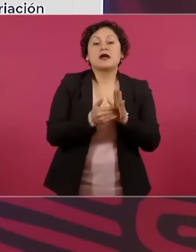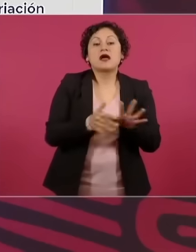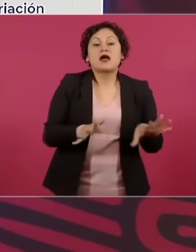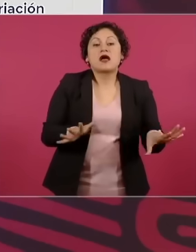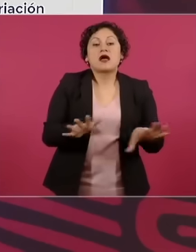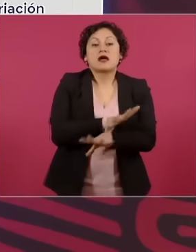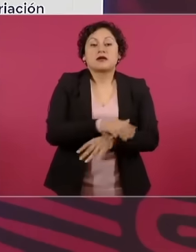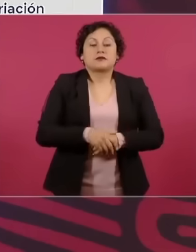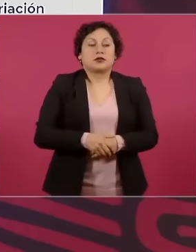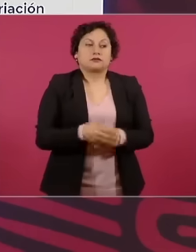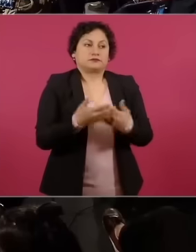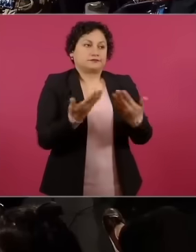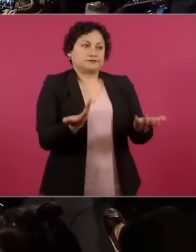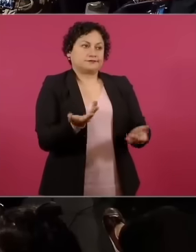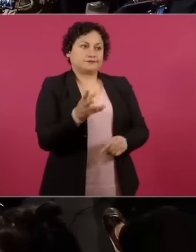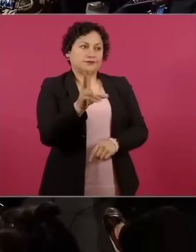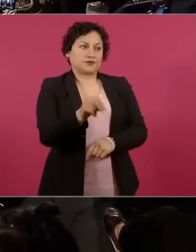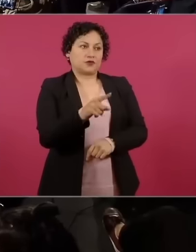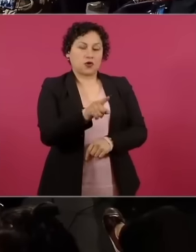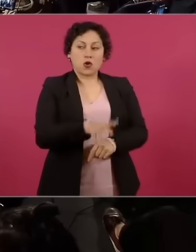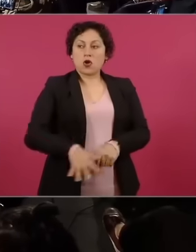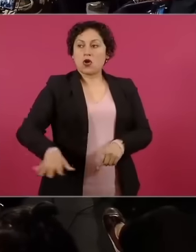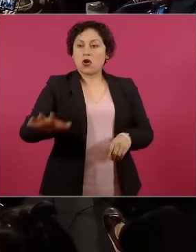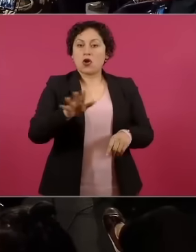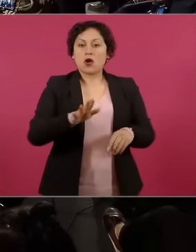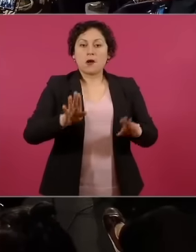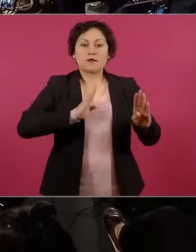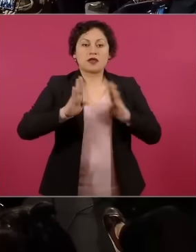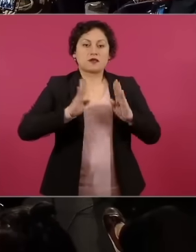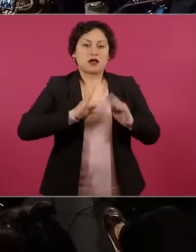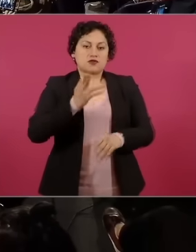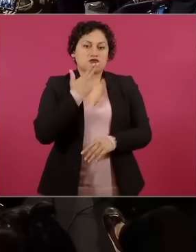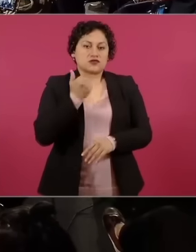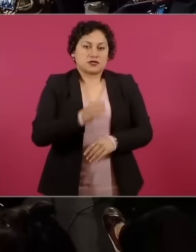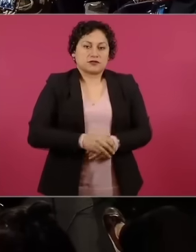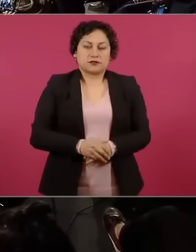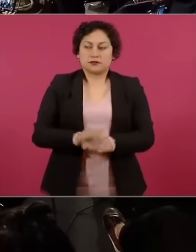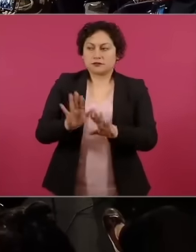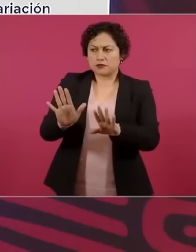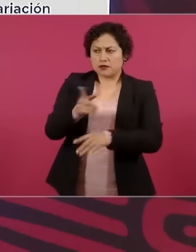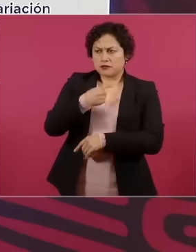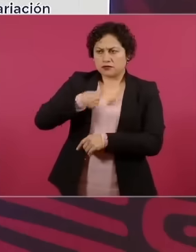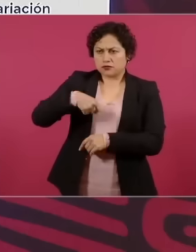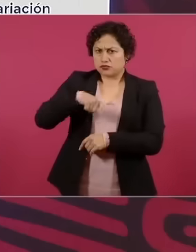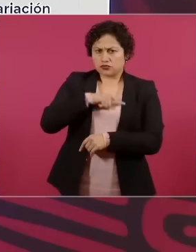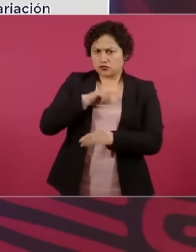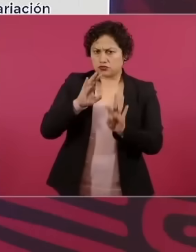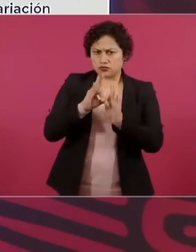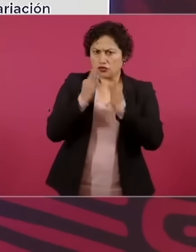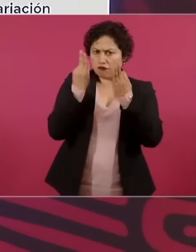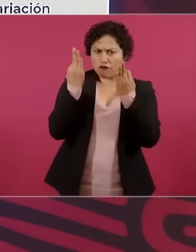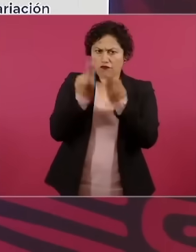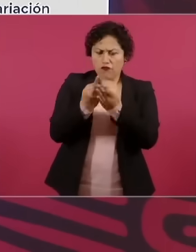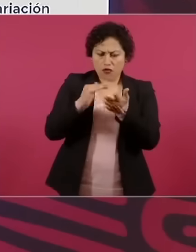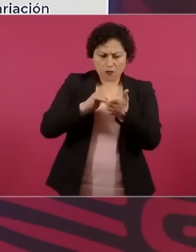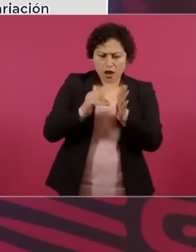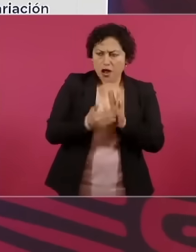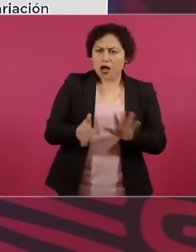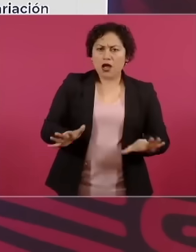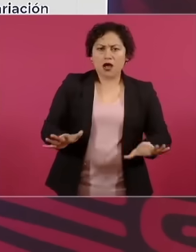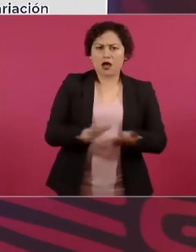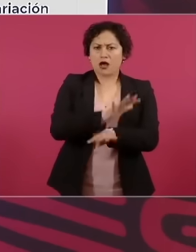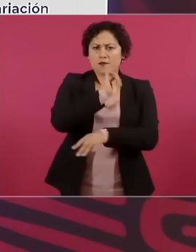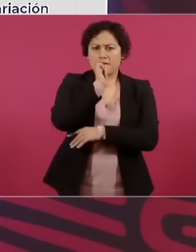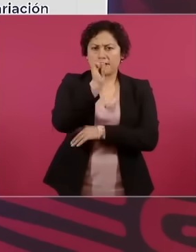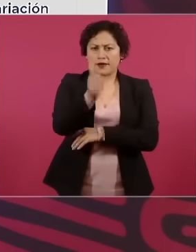Que no ha funcionado, la militarización no ha funcionado. Nosotros no vamos a cambiar la estrategia porque estamos atendiendo las causas